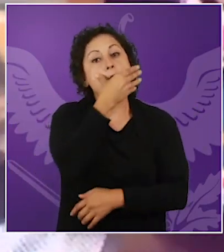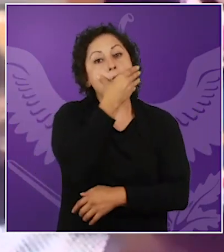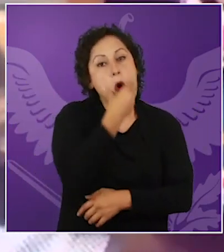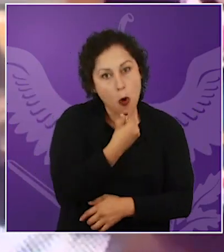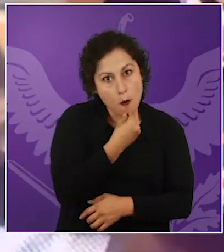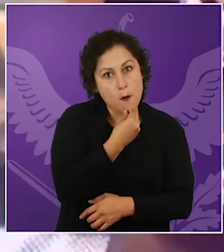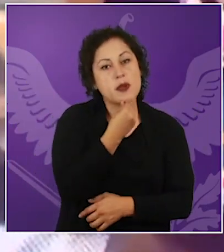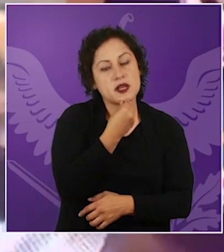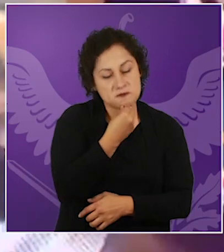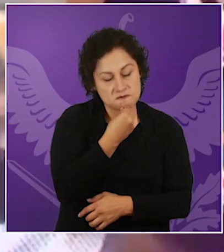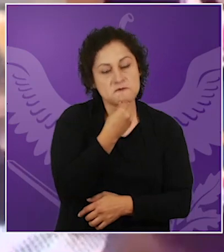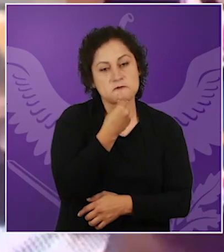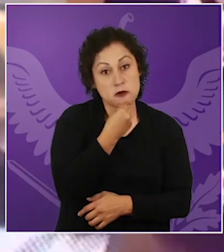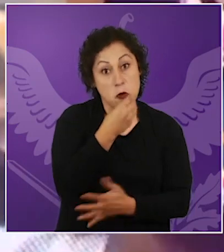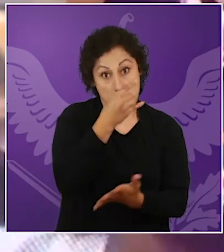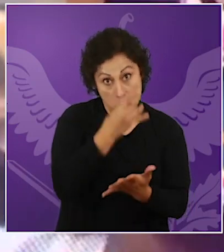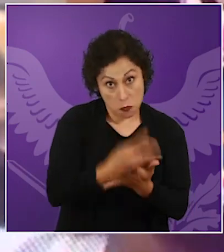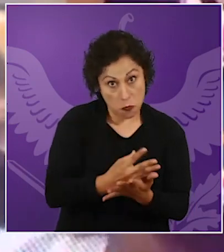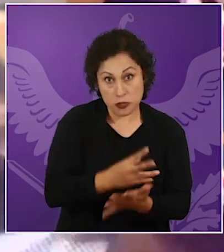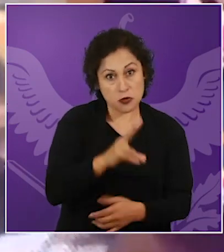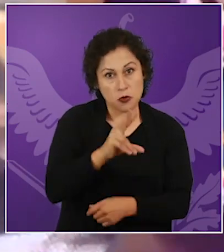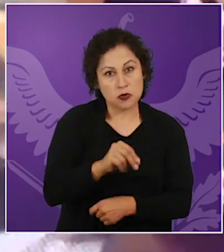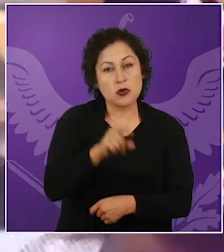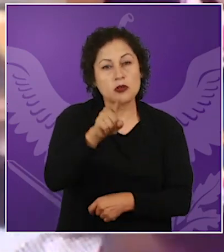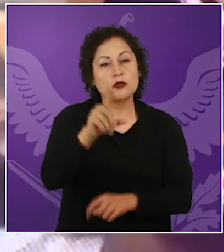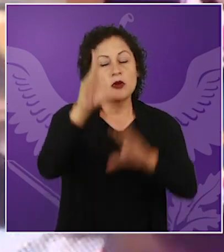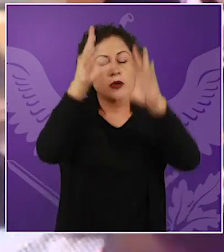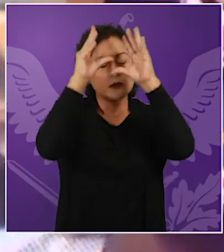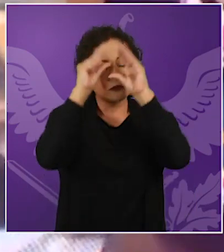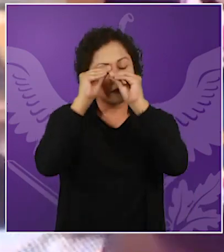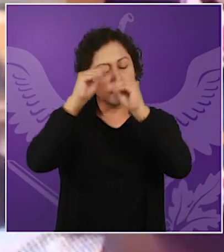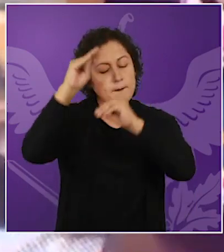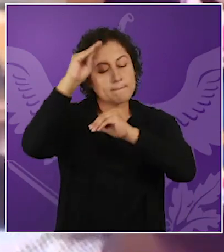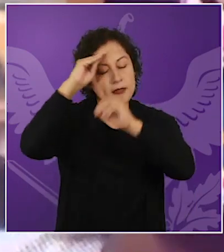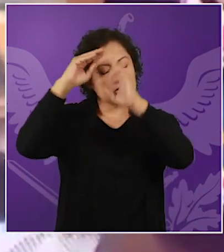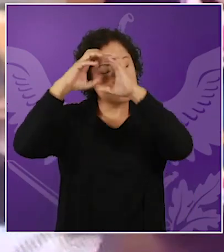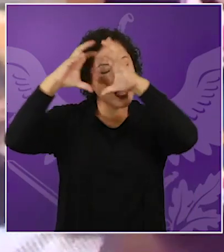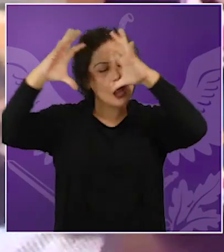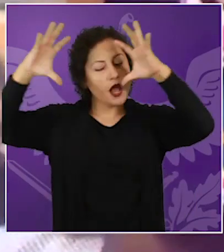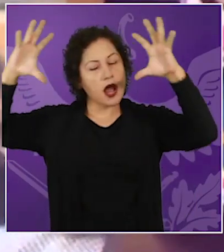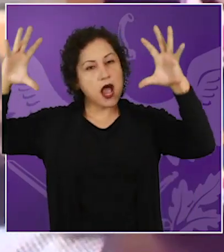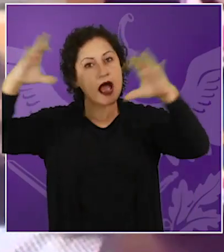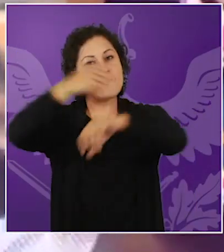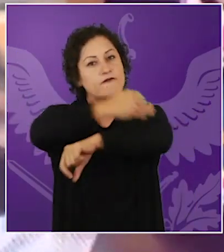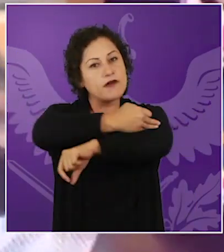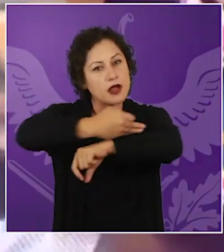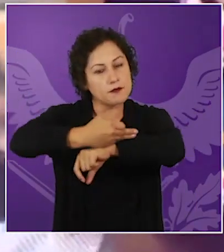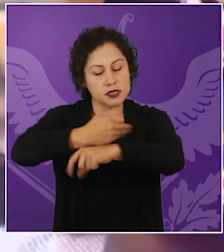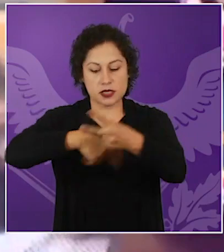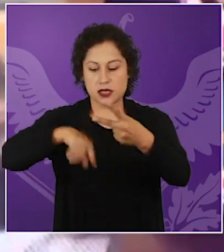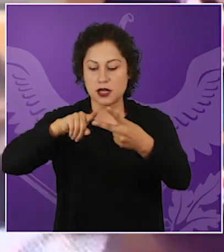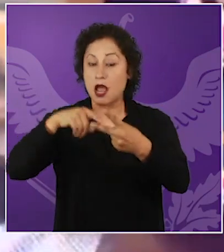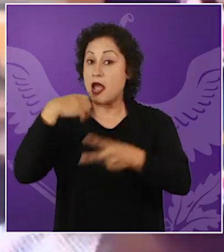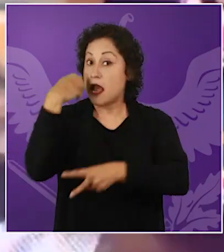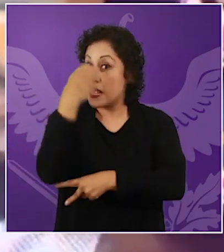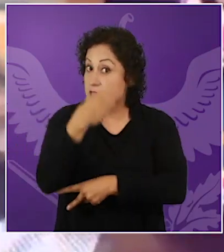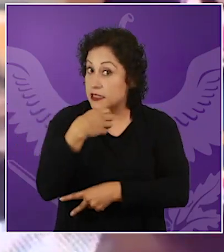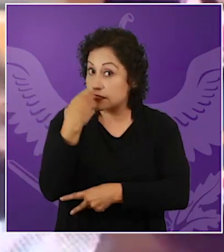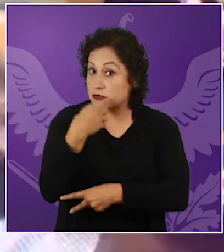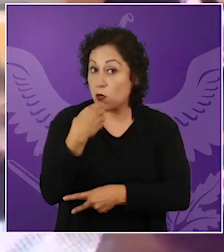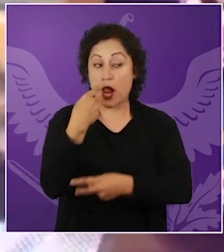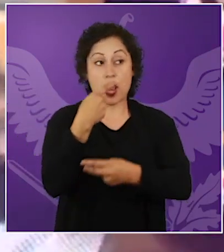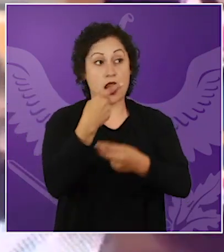tus ojos y piensa en tu familia, en tu salón de clases, en el lugar donde juegas,